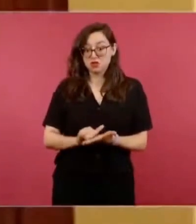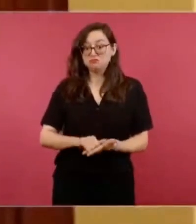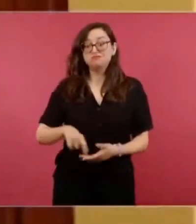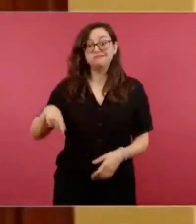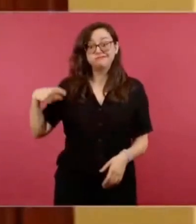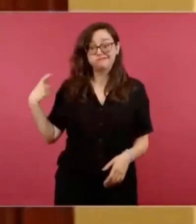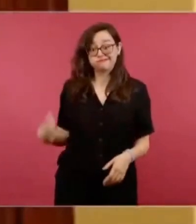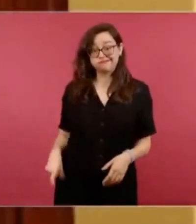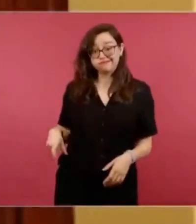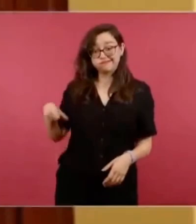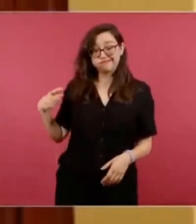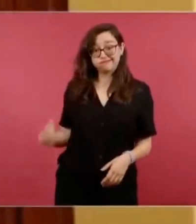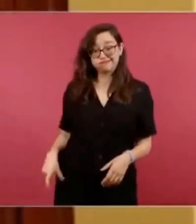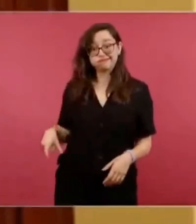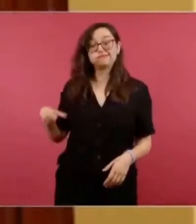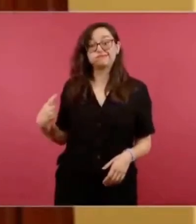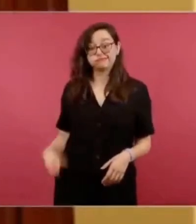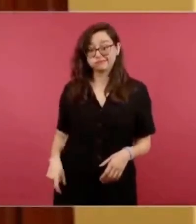Unidos.